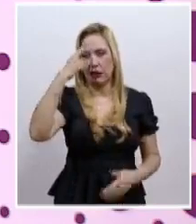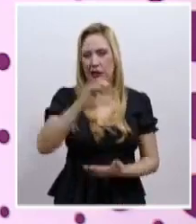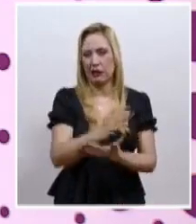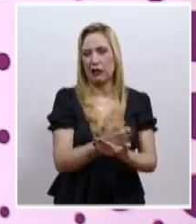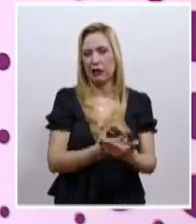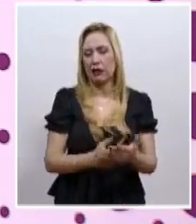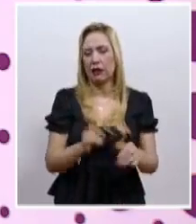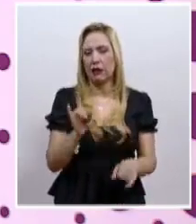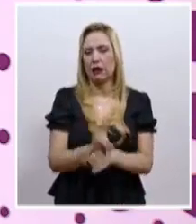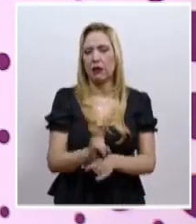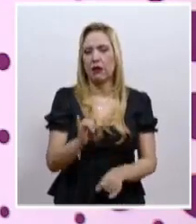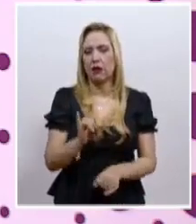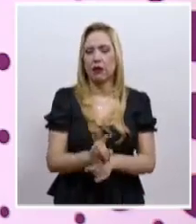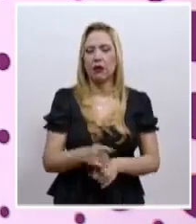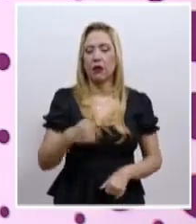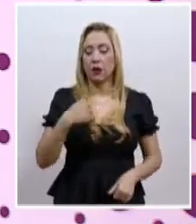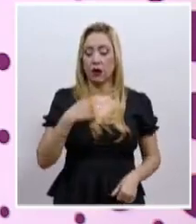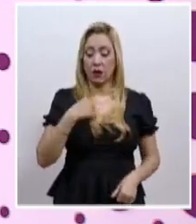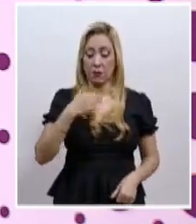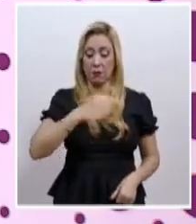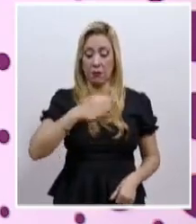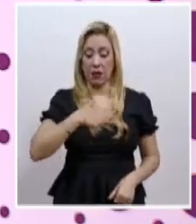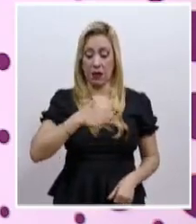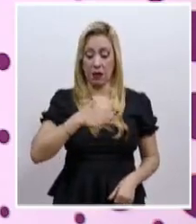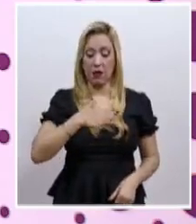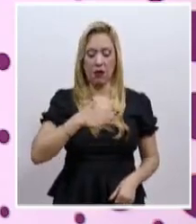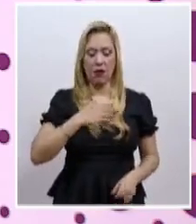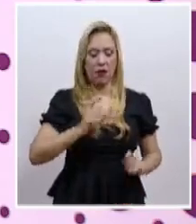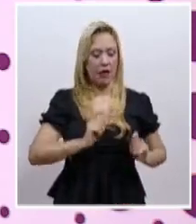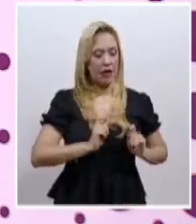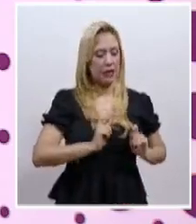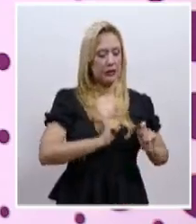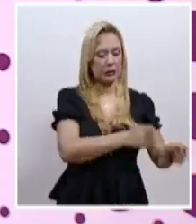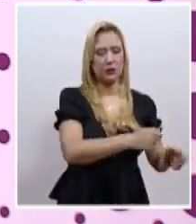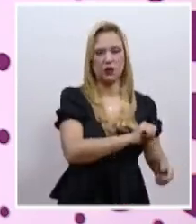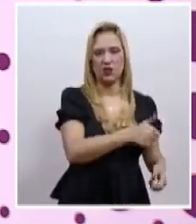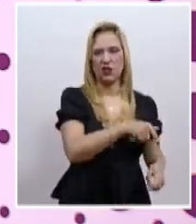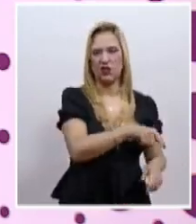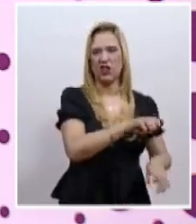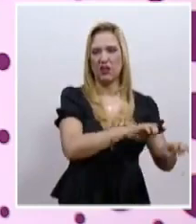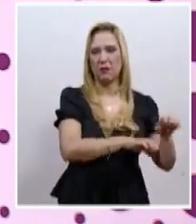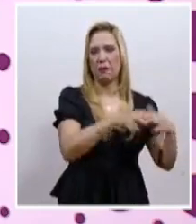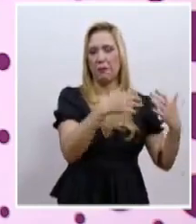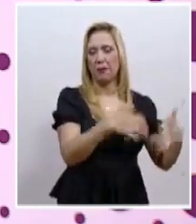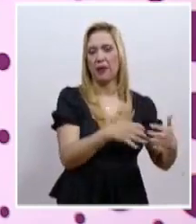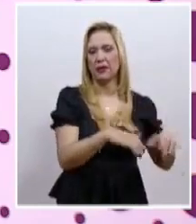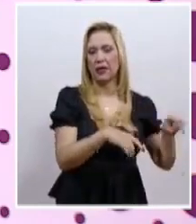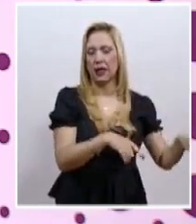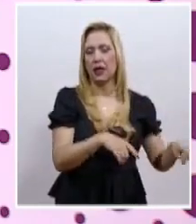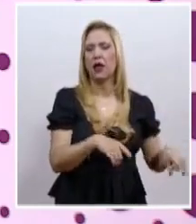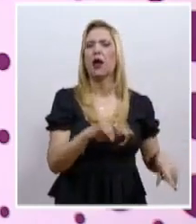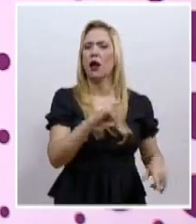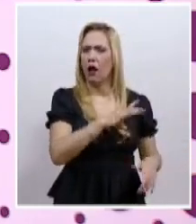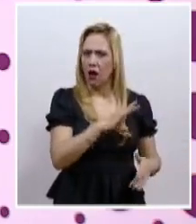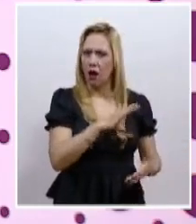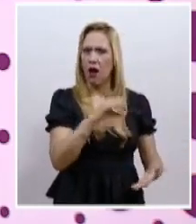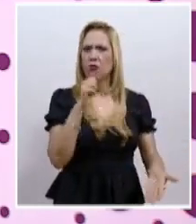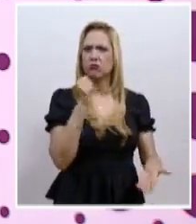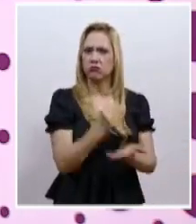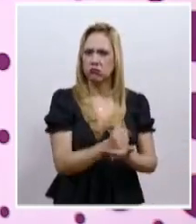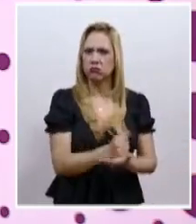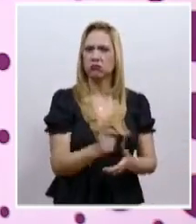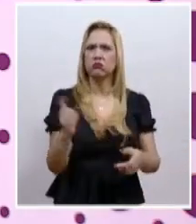decir fantasma, porque sí están inscritos en el IMSS, sí son formales, tienen un registro patronal,